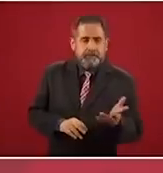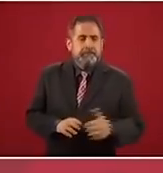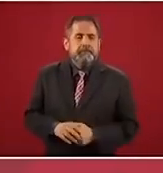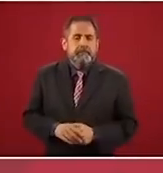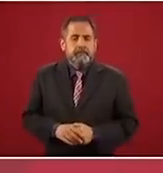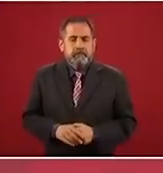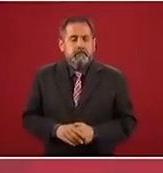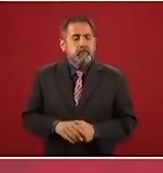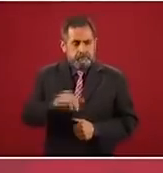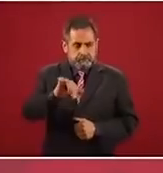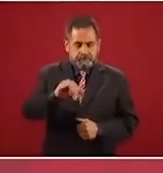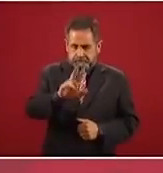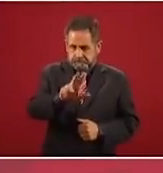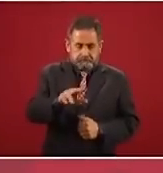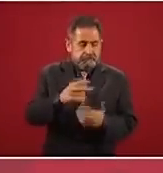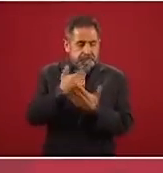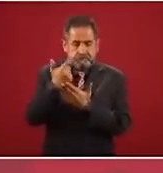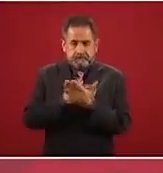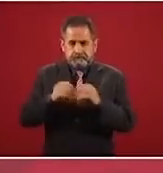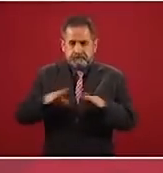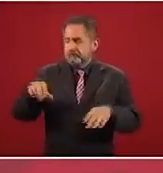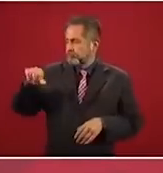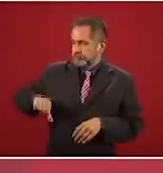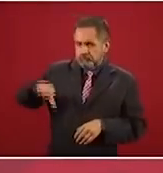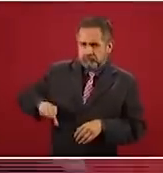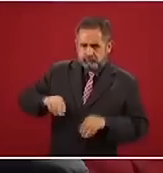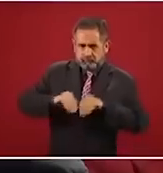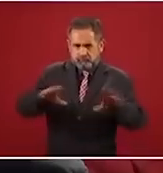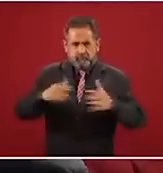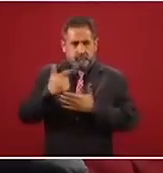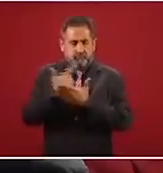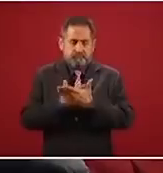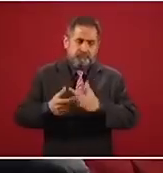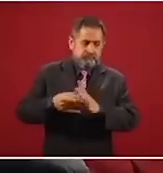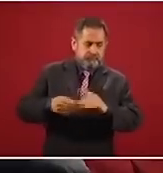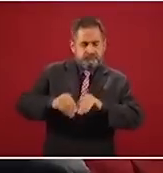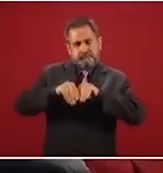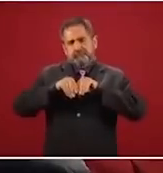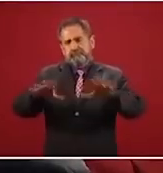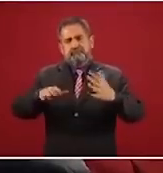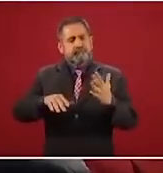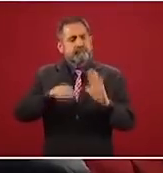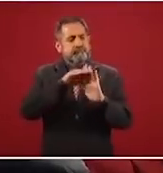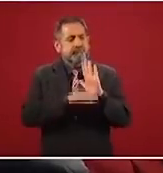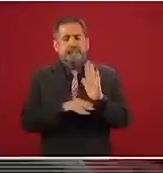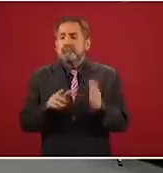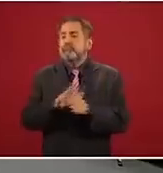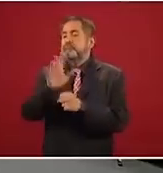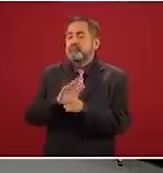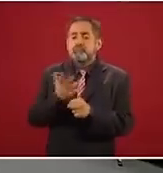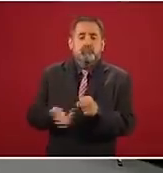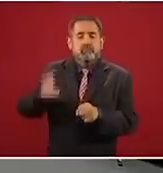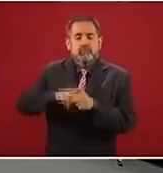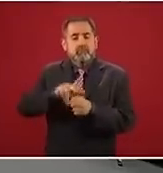sí vamos a dar a conocer hoy mismo la lista de centros de salud